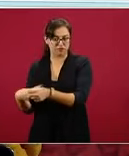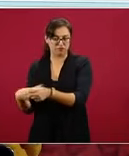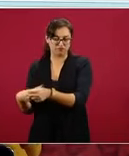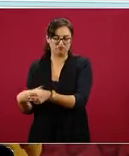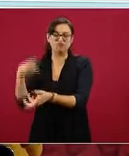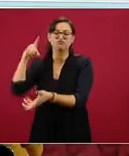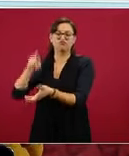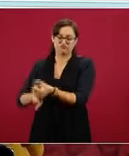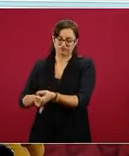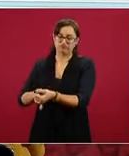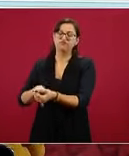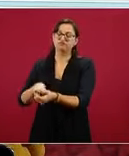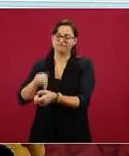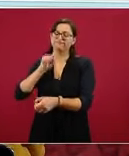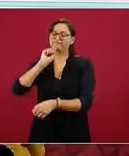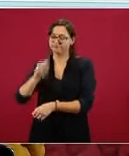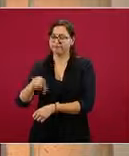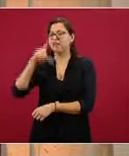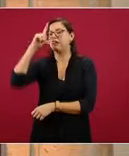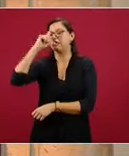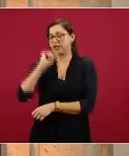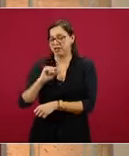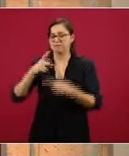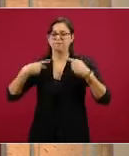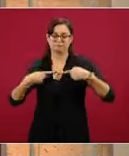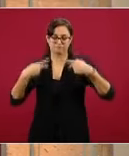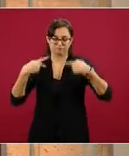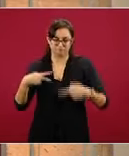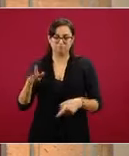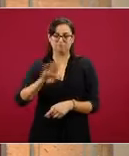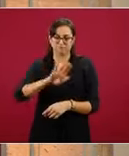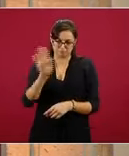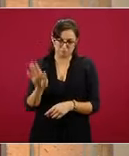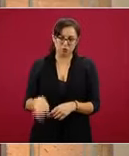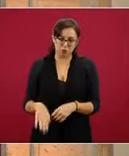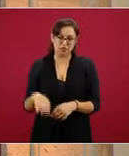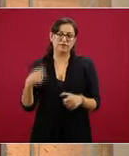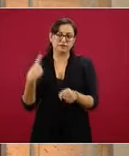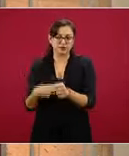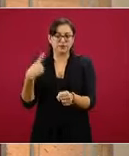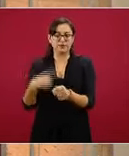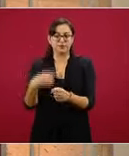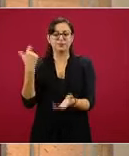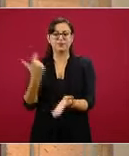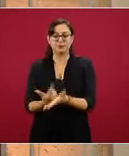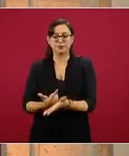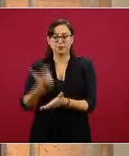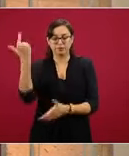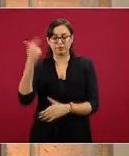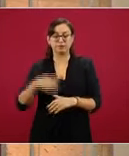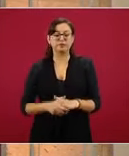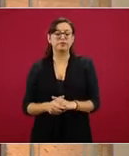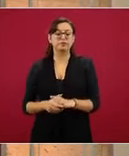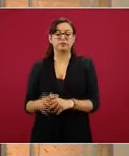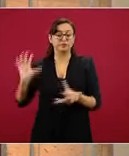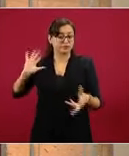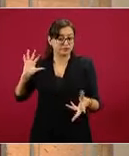que hasta el momento han perdido la vida a consecuencia de las complicaciones de la enfermedad. Para el corte del día de hoy,